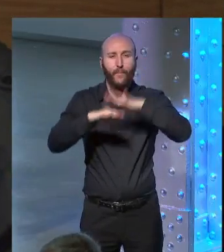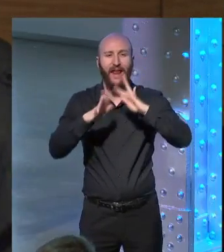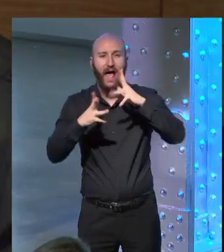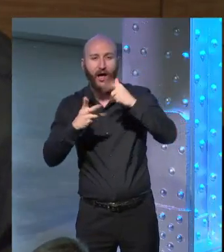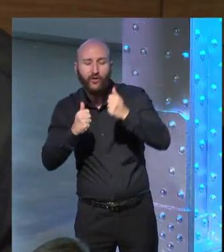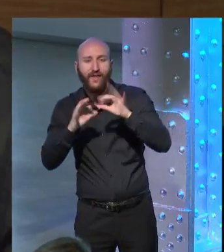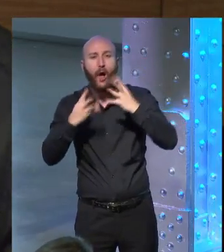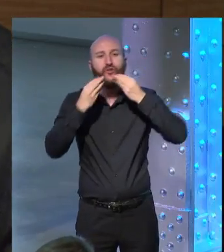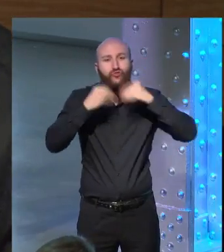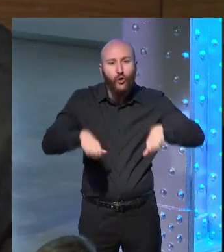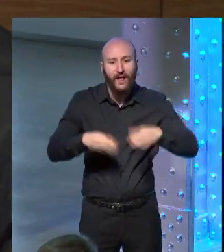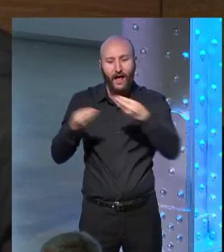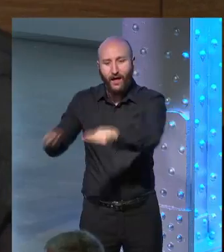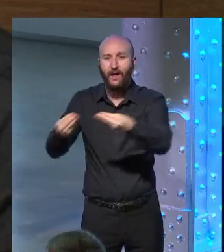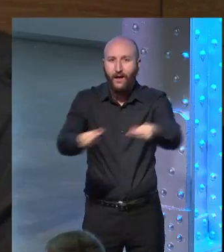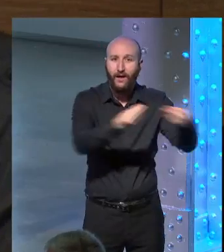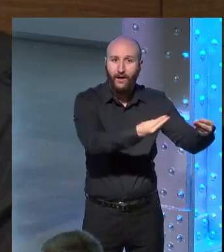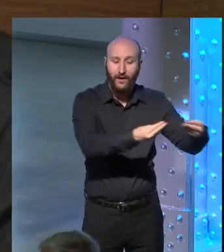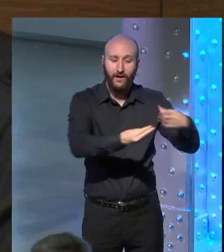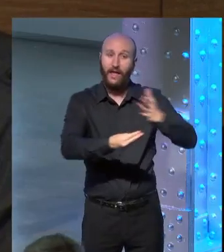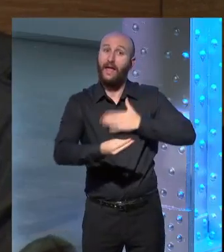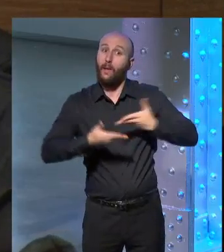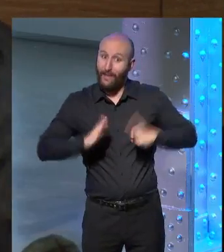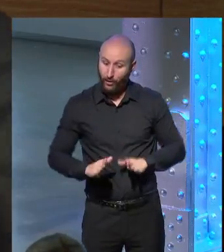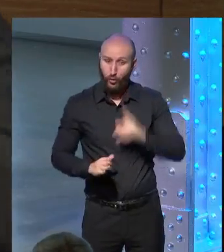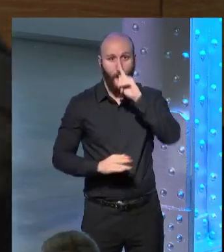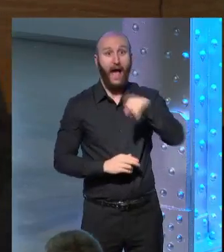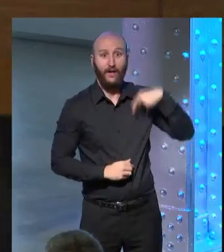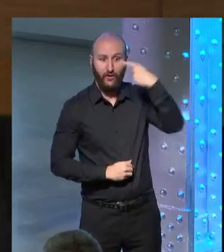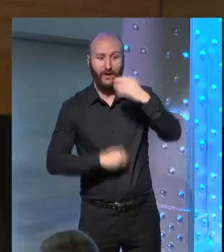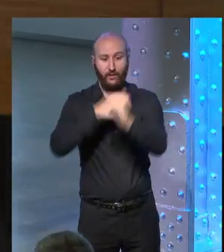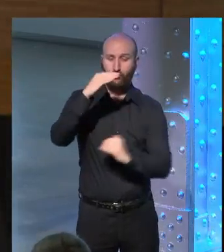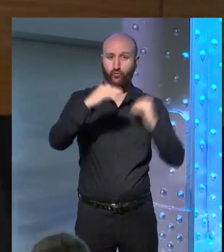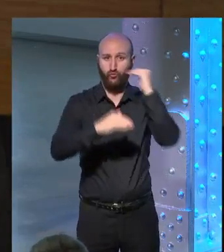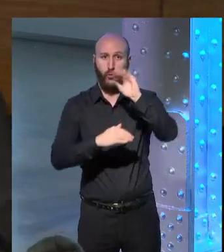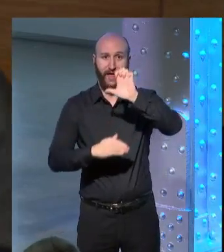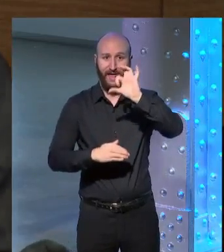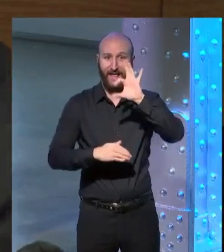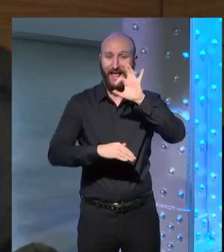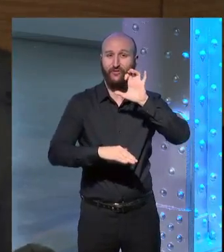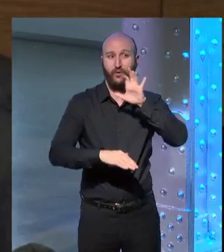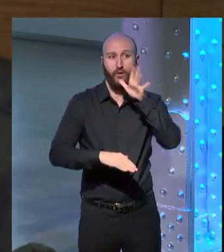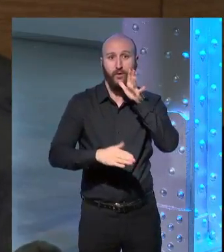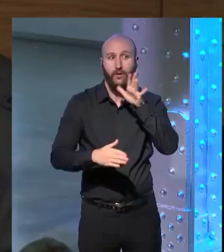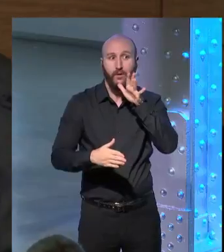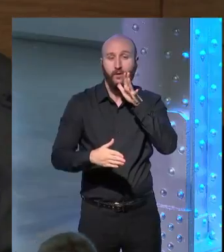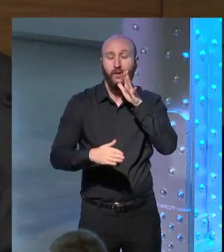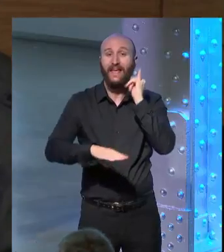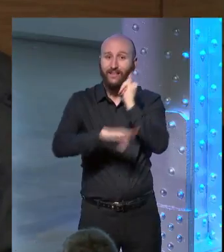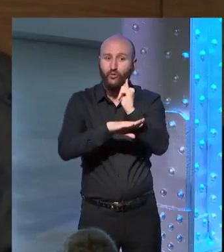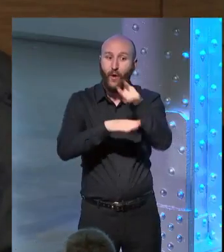historia. Y mi hijo el año que viene, cuando pase a la ESO y cambie al instituto, lo van a expulsar por utilizar el